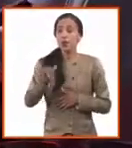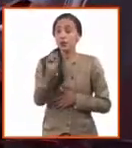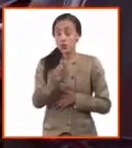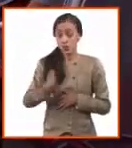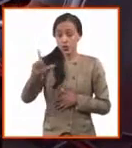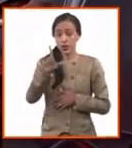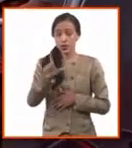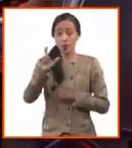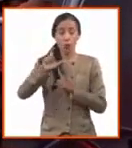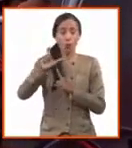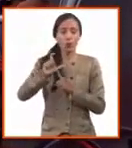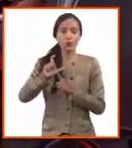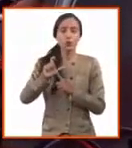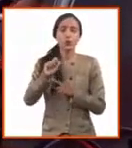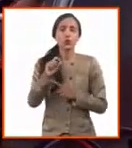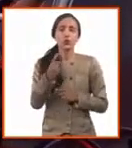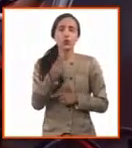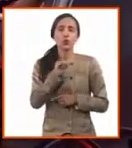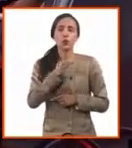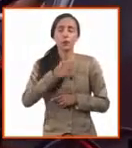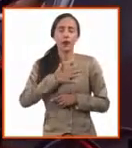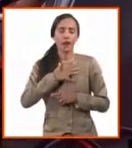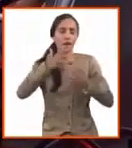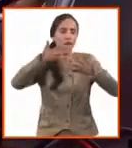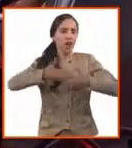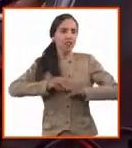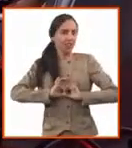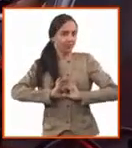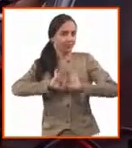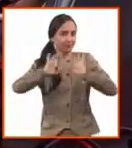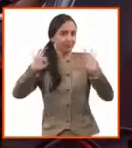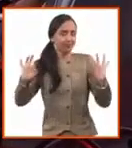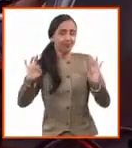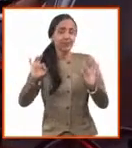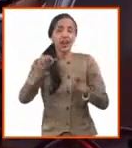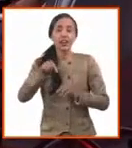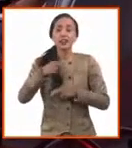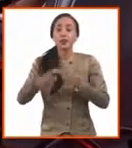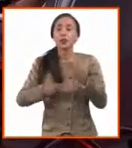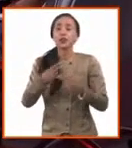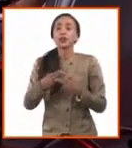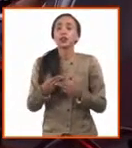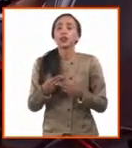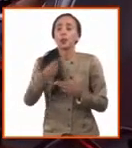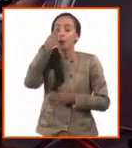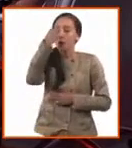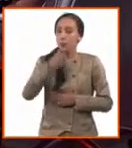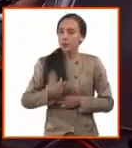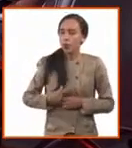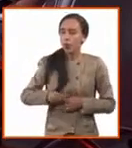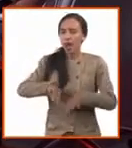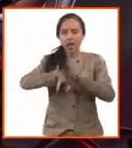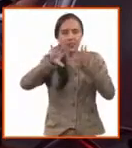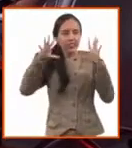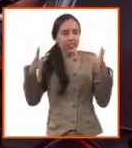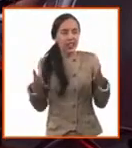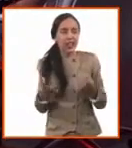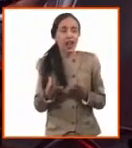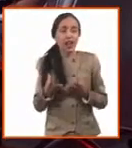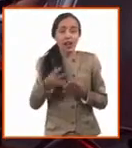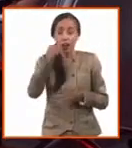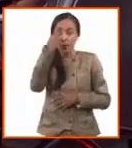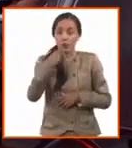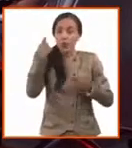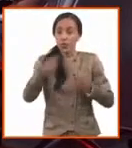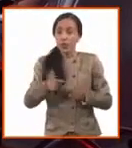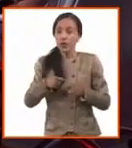no se ha hecho simplemente para tener nuestras fábricas brillante se está haciendo para el hombre integral el hombre debe transformar conjuntamente con la